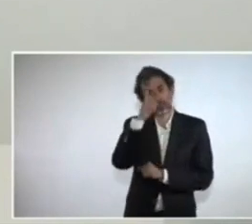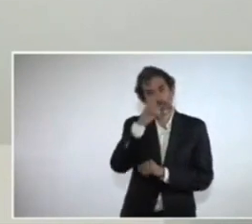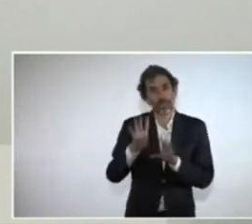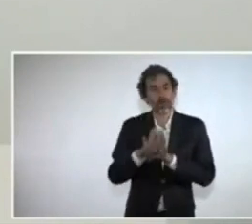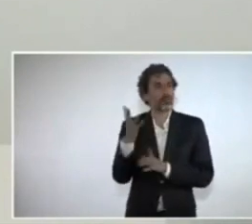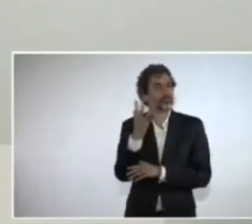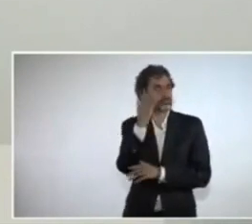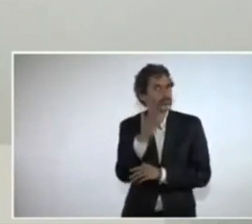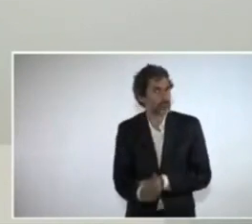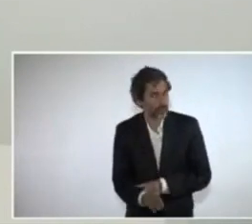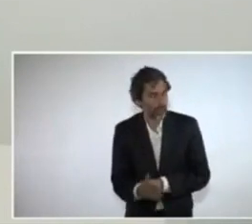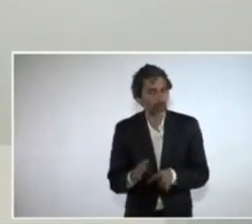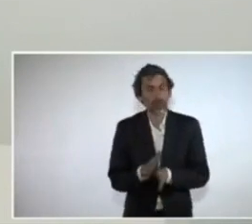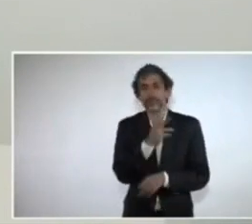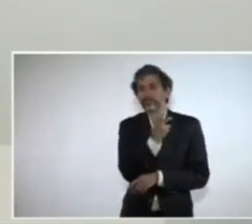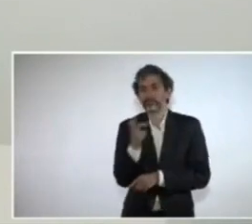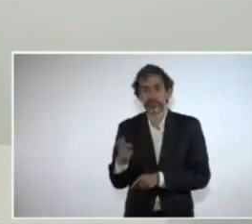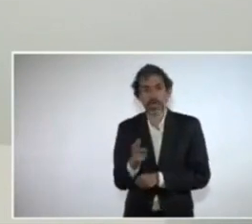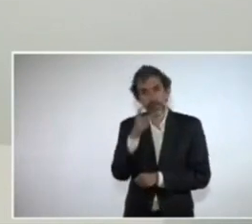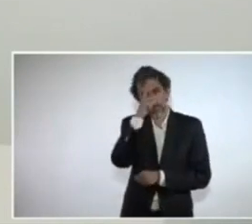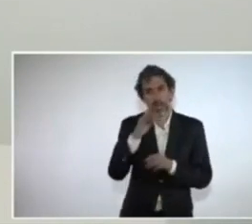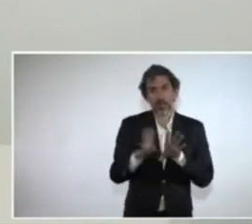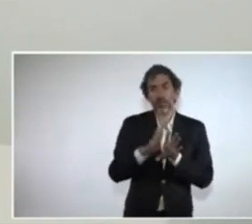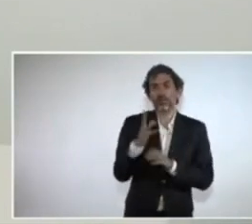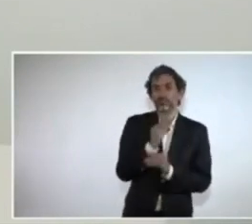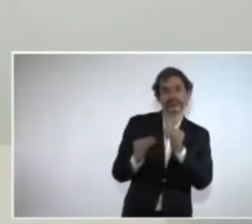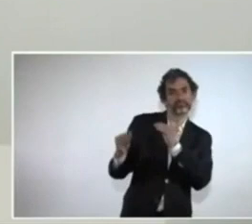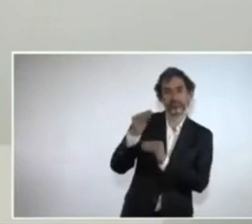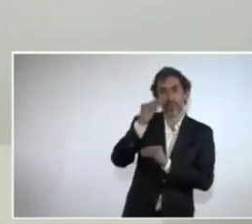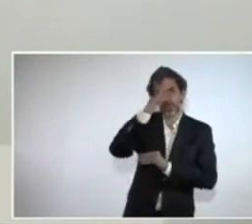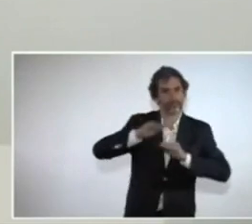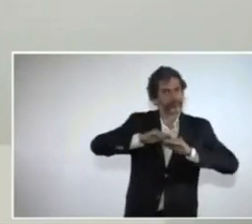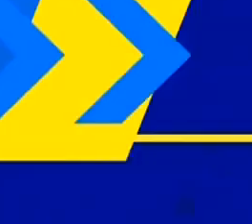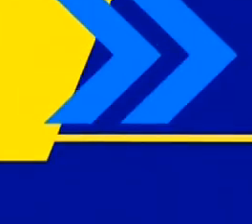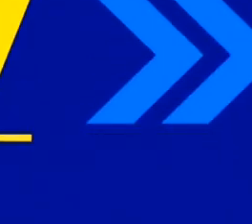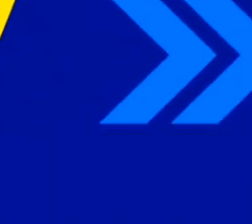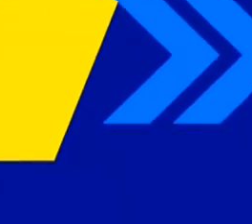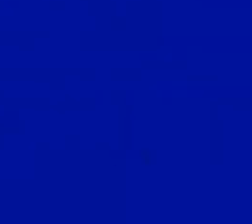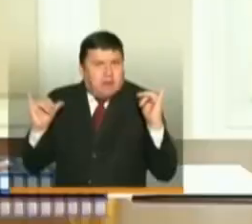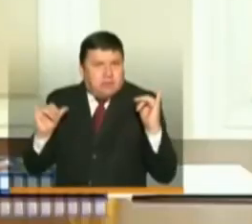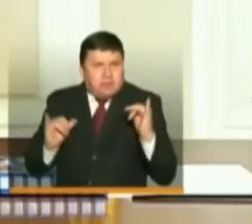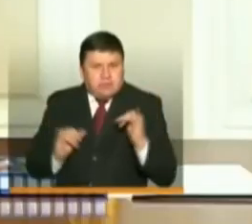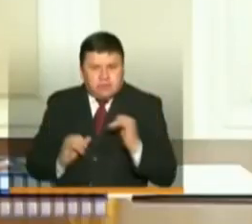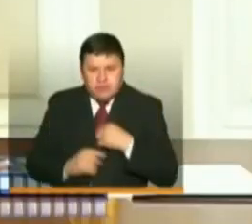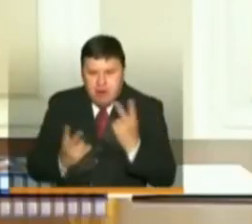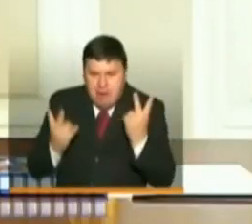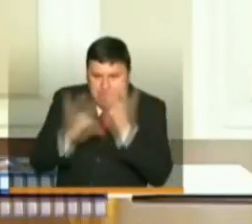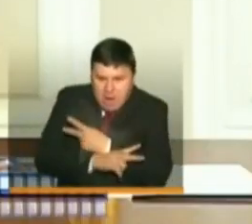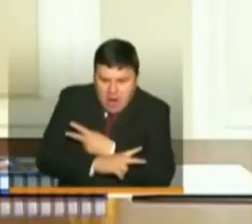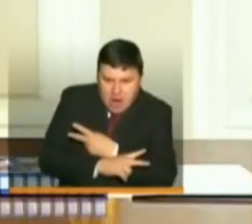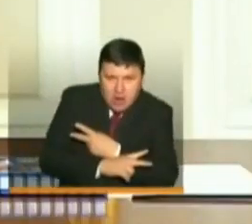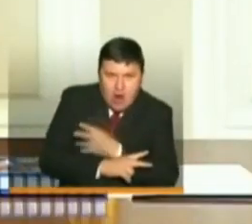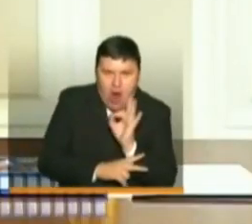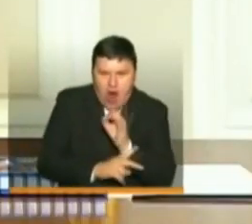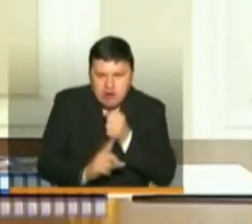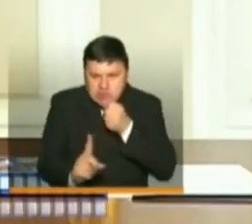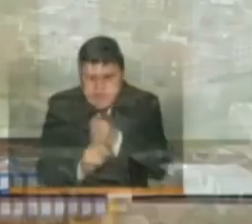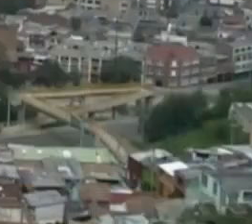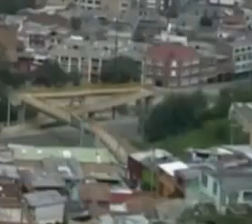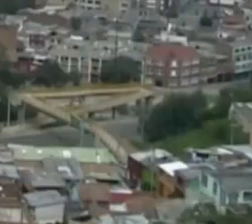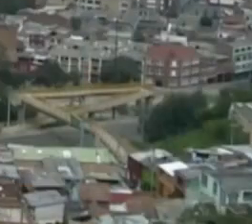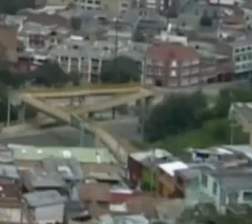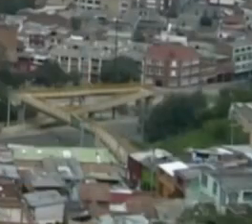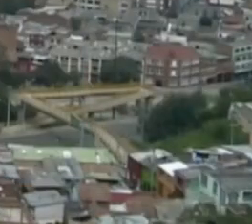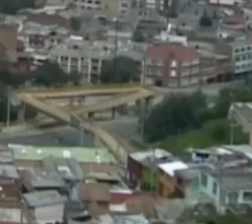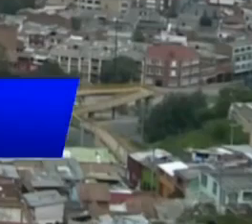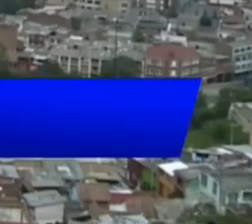a rápidamente empezar a vacunar para tener coberturas altas muy rápido. El presidente de Colombia, Iván Duque,